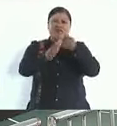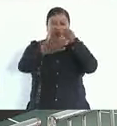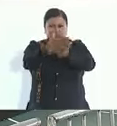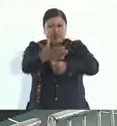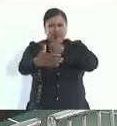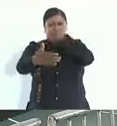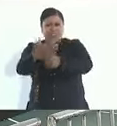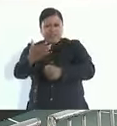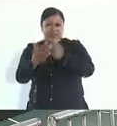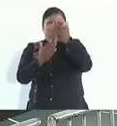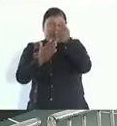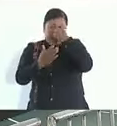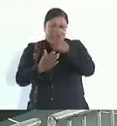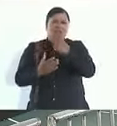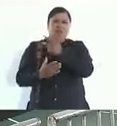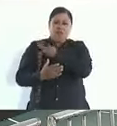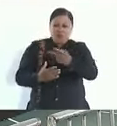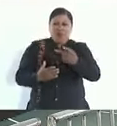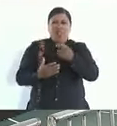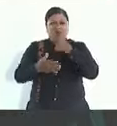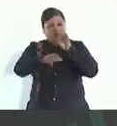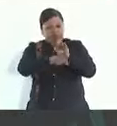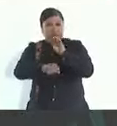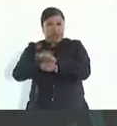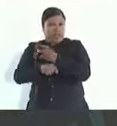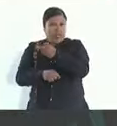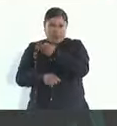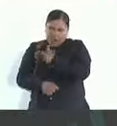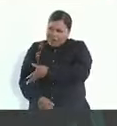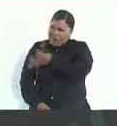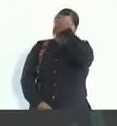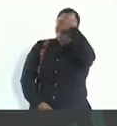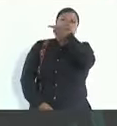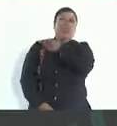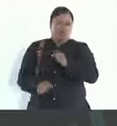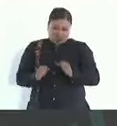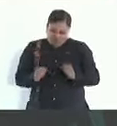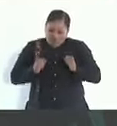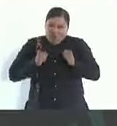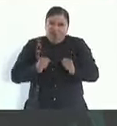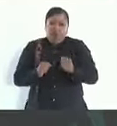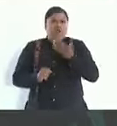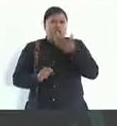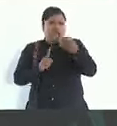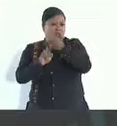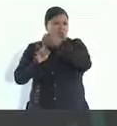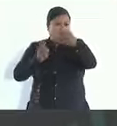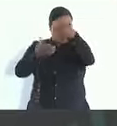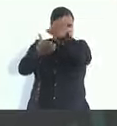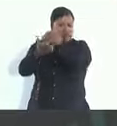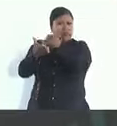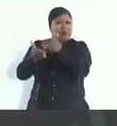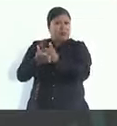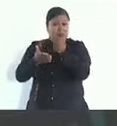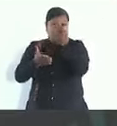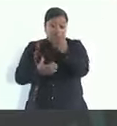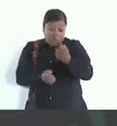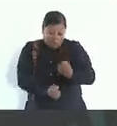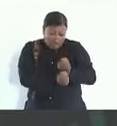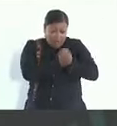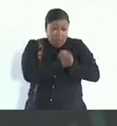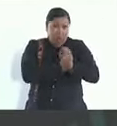pobreza. Aprendí de usted que no hay nada más fuerte que la congruencia y los principios, que el amor al pueblo